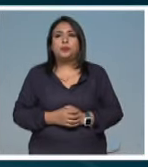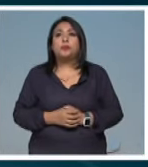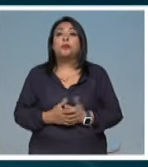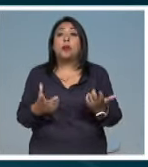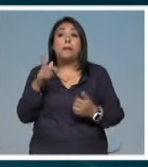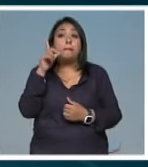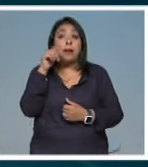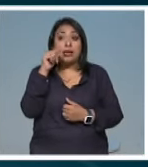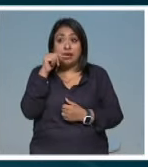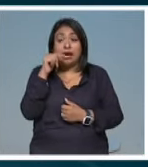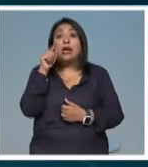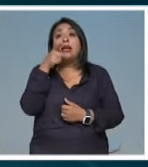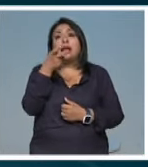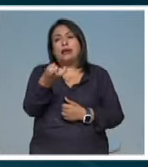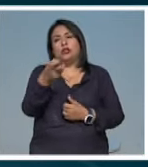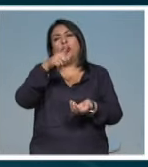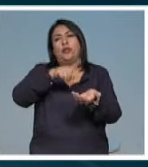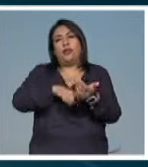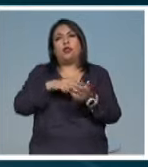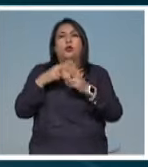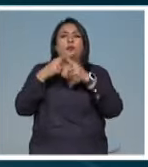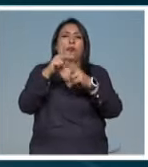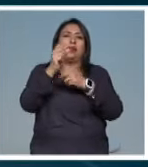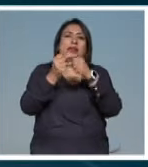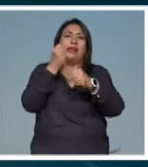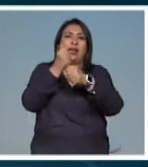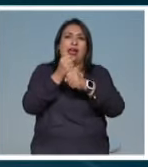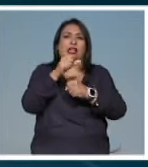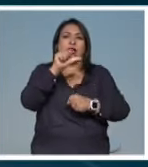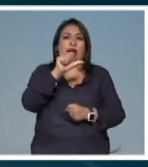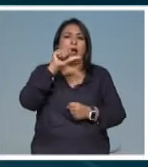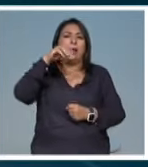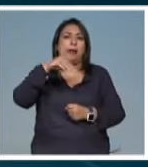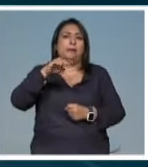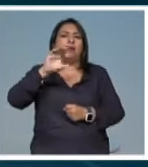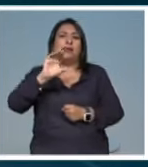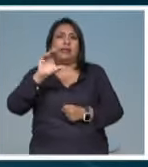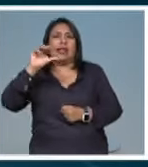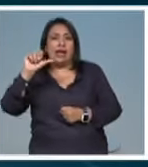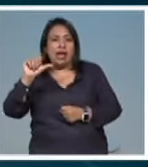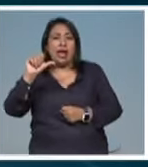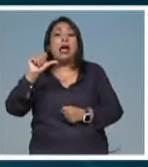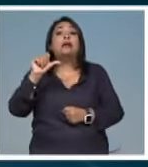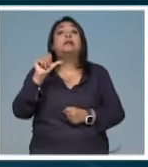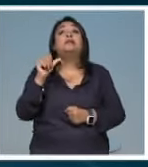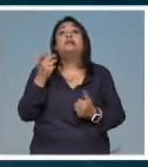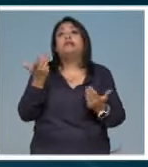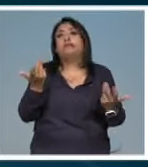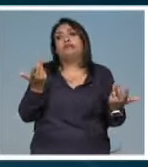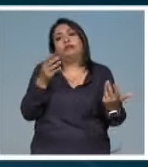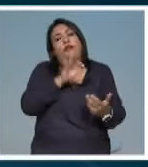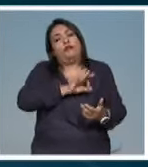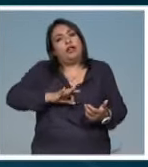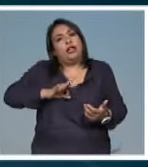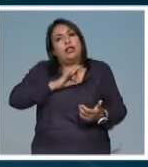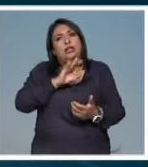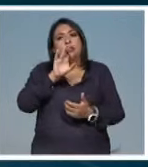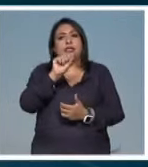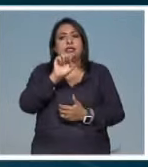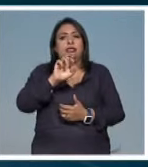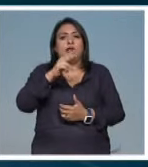Bueno, mañana además esto se enmarca dentro del 20 aniversario de la Academia Mexicana de Ciencias Antropológicas. Una felicitación a